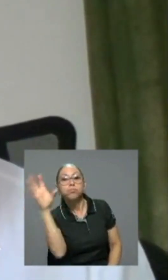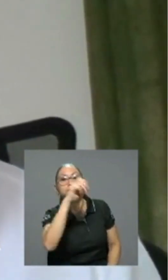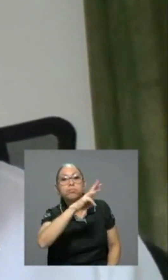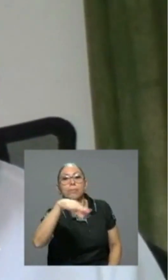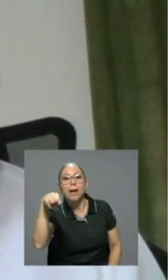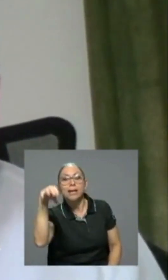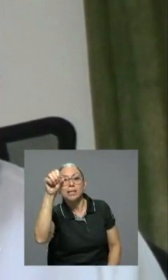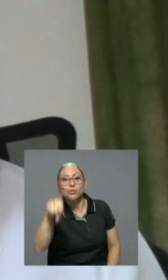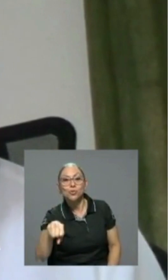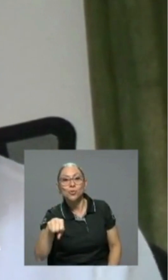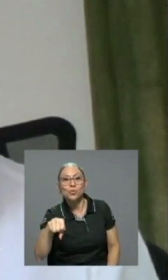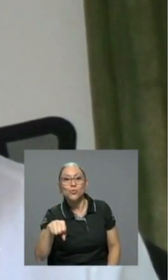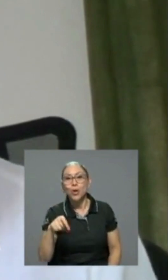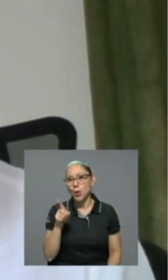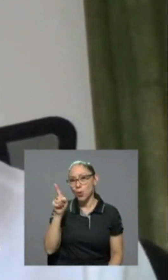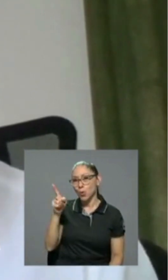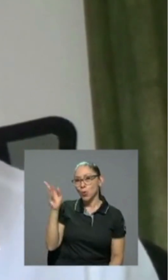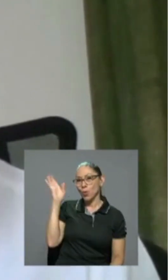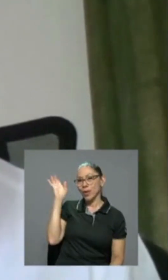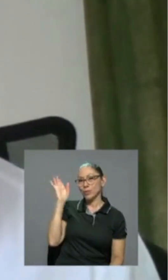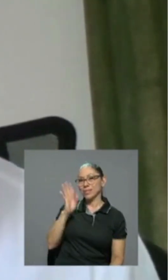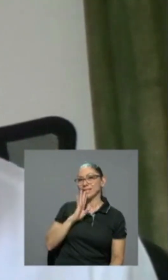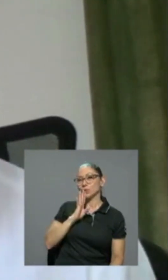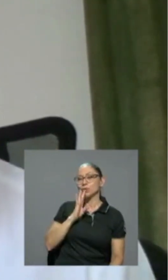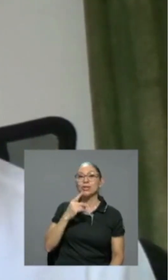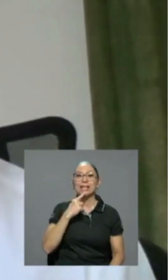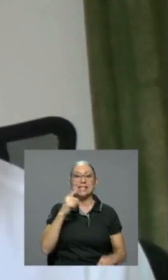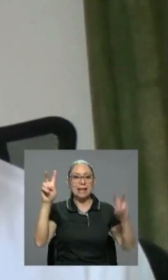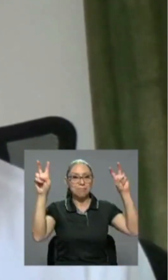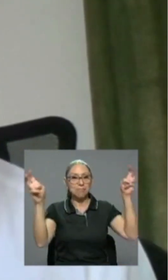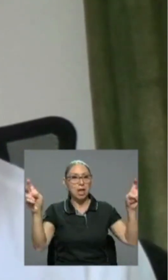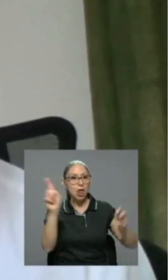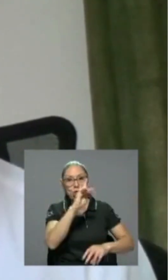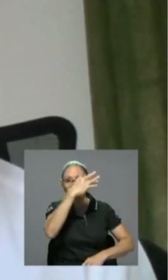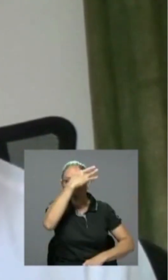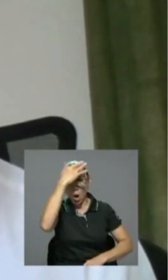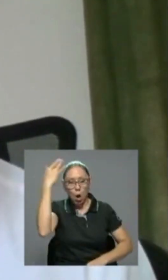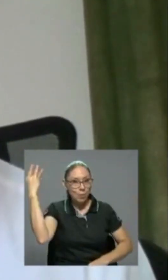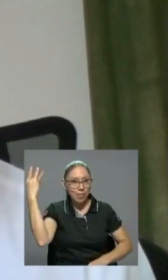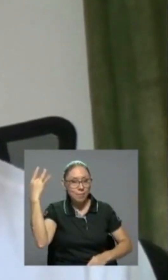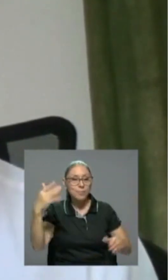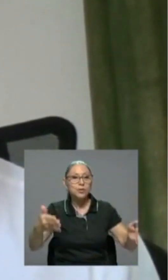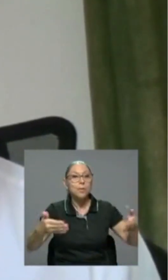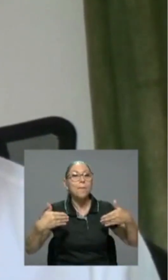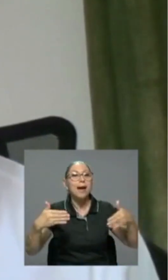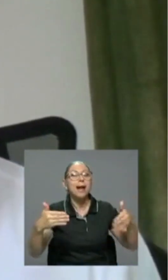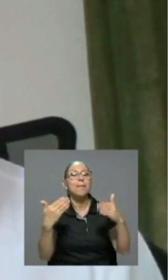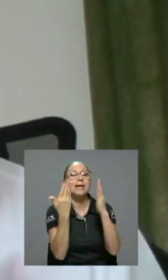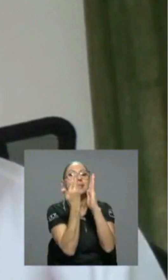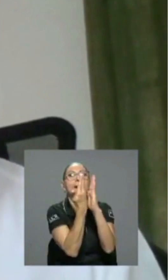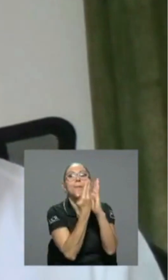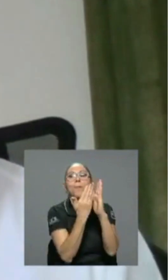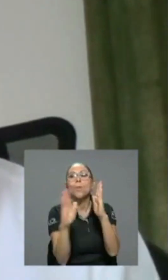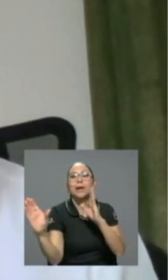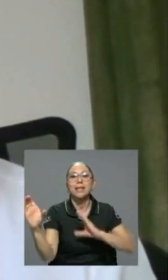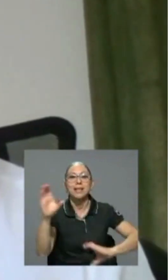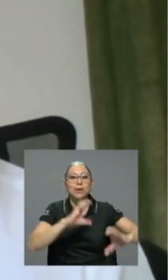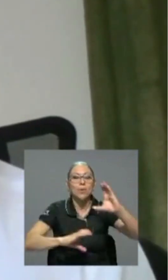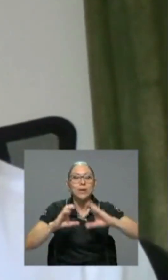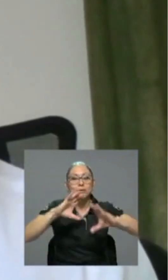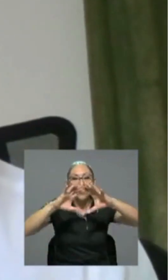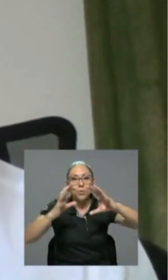uno de los discursos decía que no olvidemos que Panamá es la puerta del comercio mundial. Como parte de